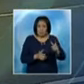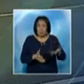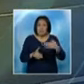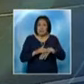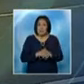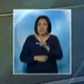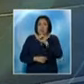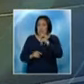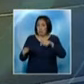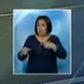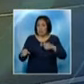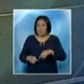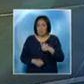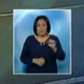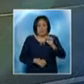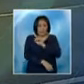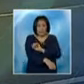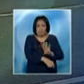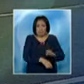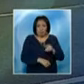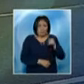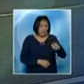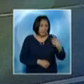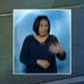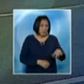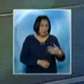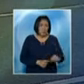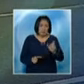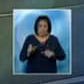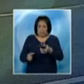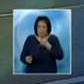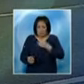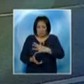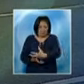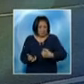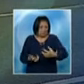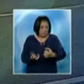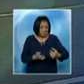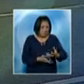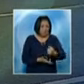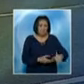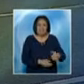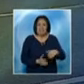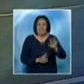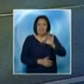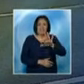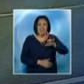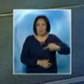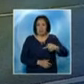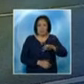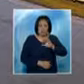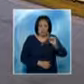pollería también en San Borja. Allí arrebataron todas las pertenencias de los comensales y se llevaron más de 5.000 soles de la